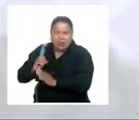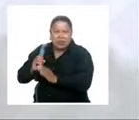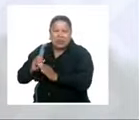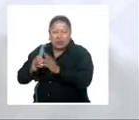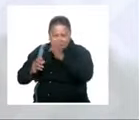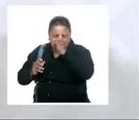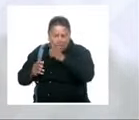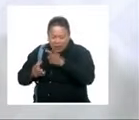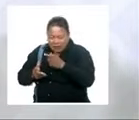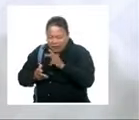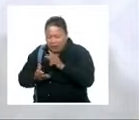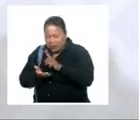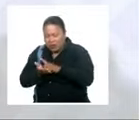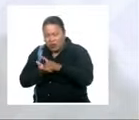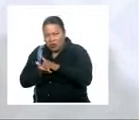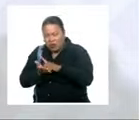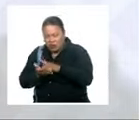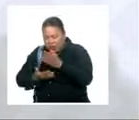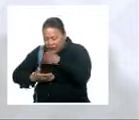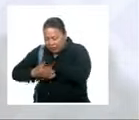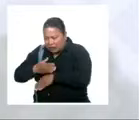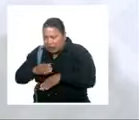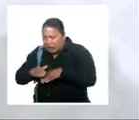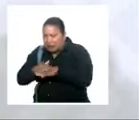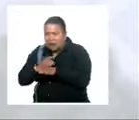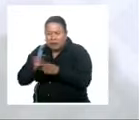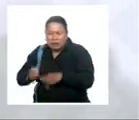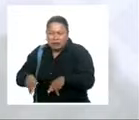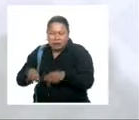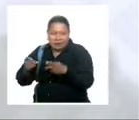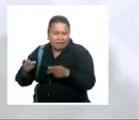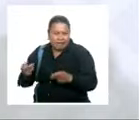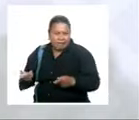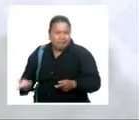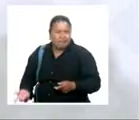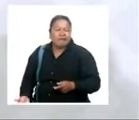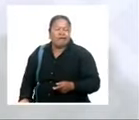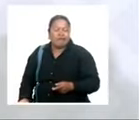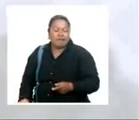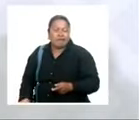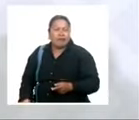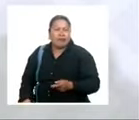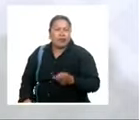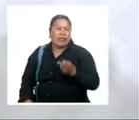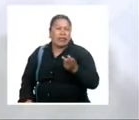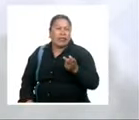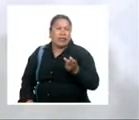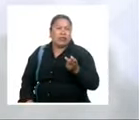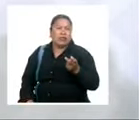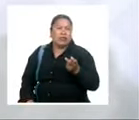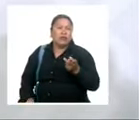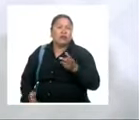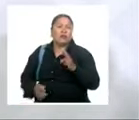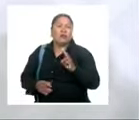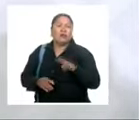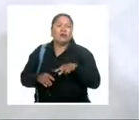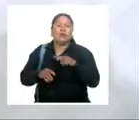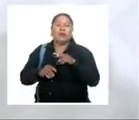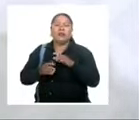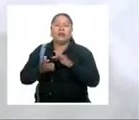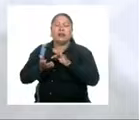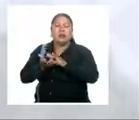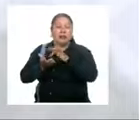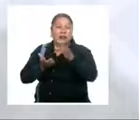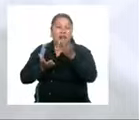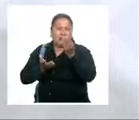sustancia a su territorio. Esto es lo que podría comentar. Pues yo agradecerles mucho